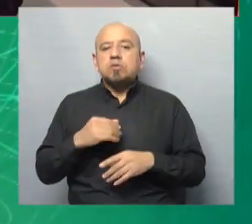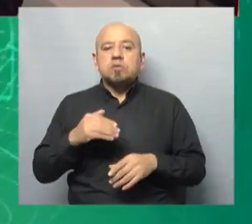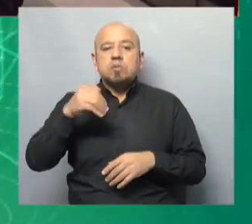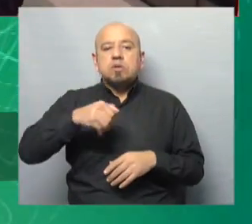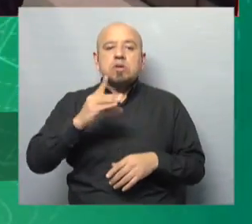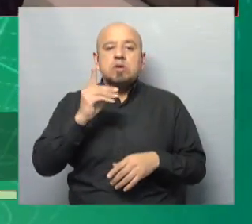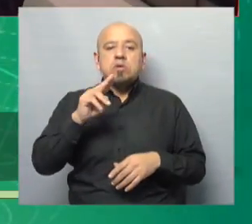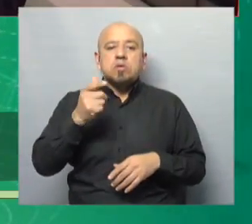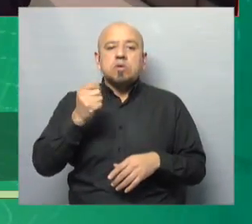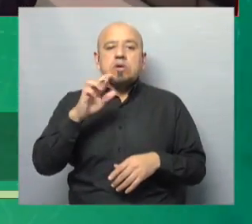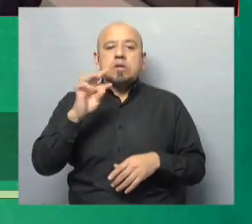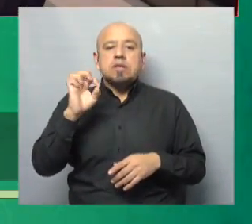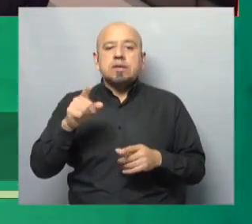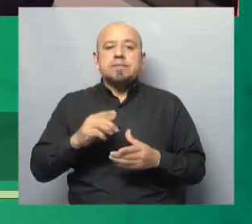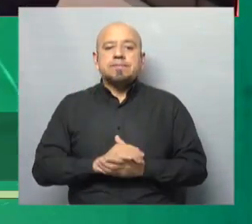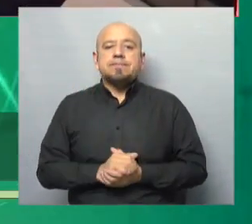a martín